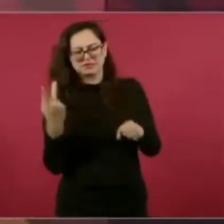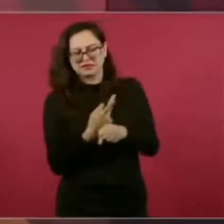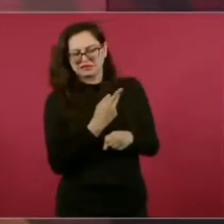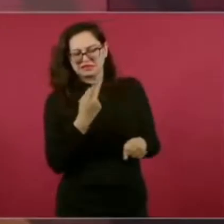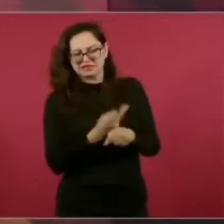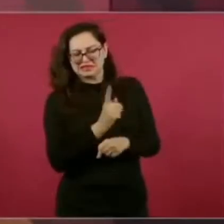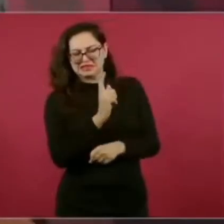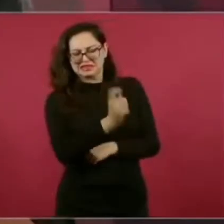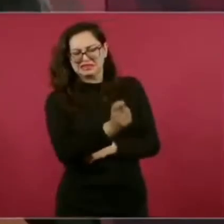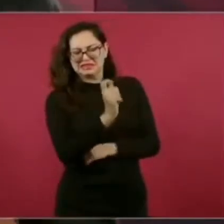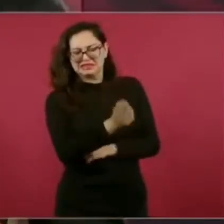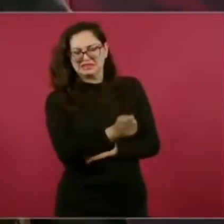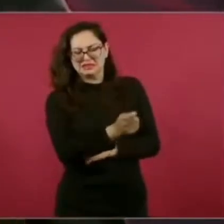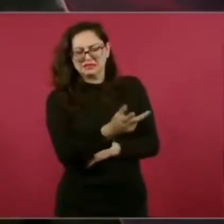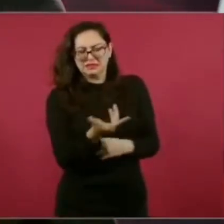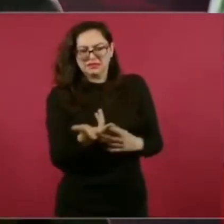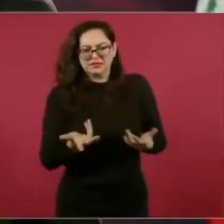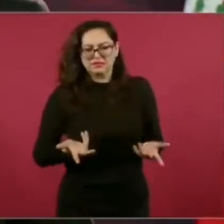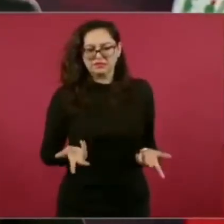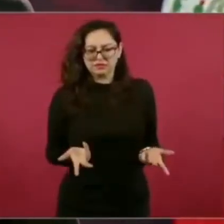toda la culpa,